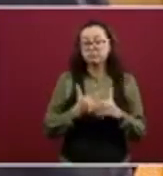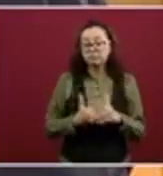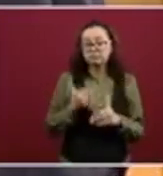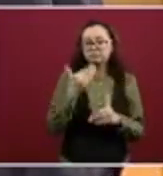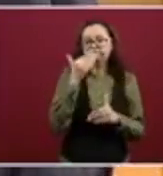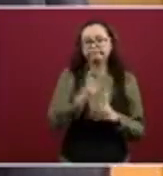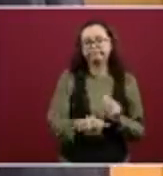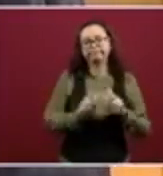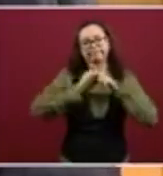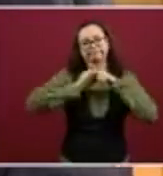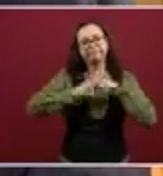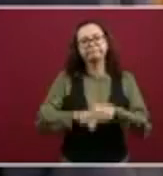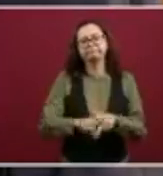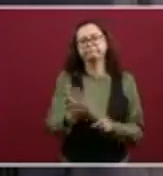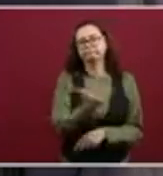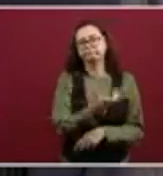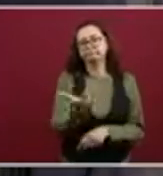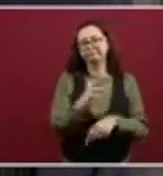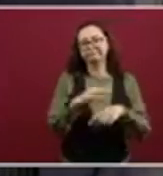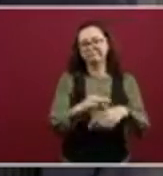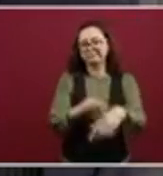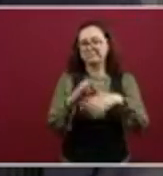plan. Se